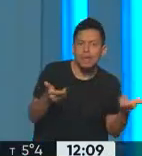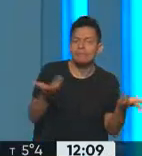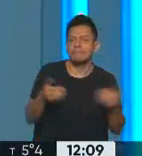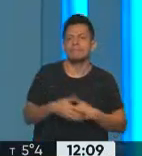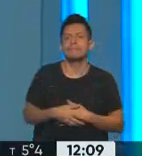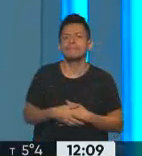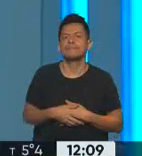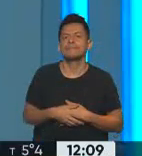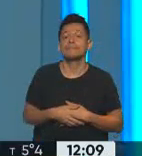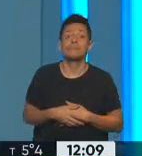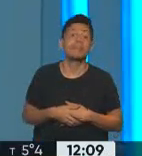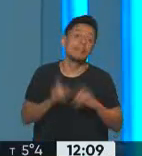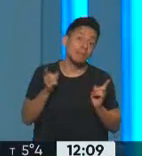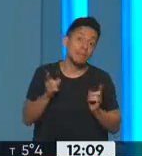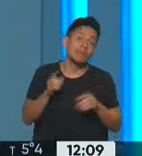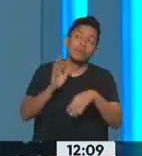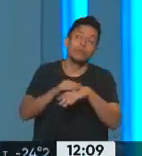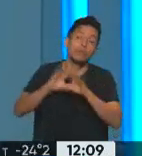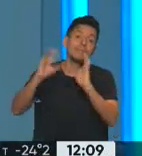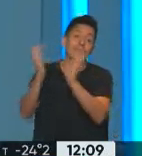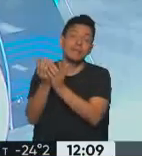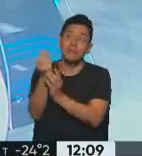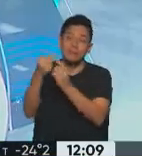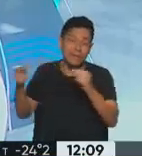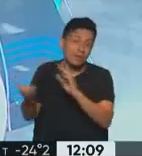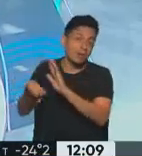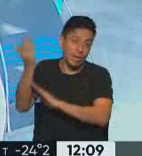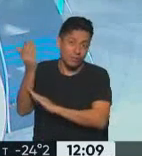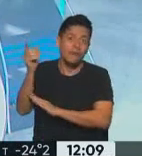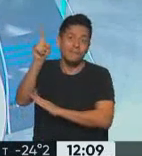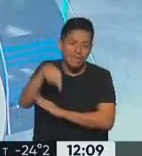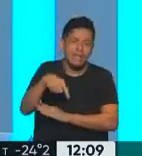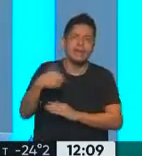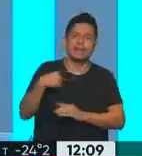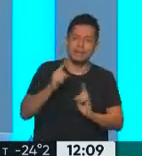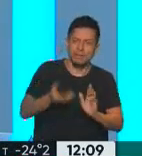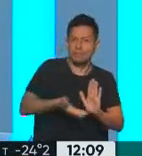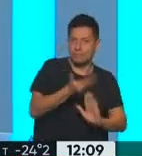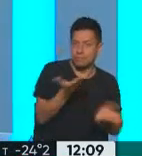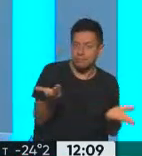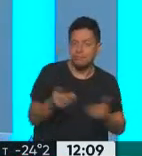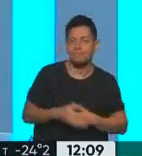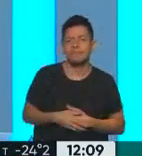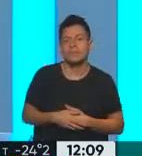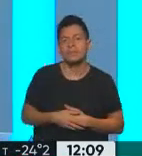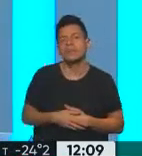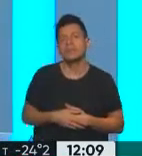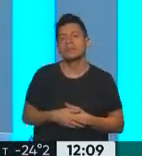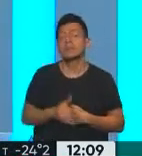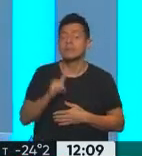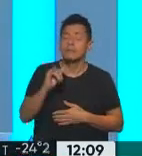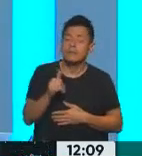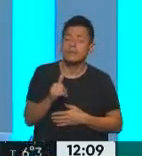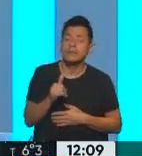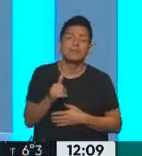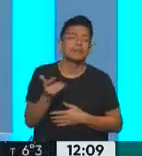animaría a decirte precio internacional, debe haber afectado también. Siempre hay una referencia al precio internacional, siempre hay referencia al tema de que